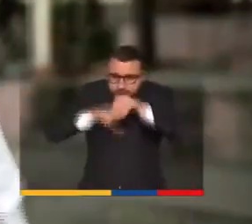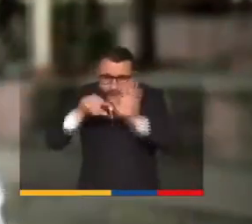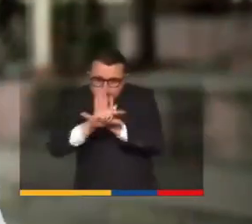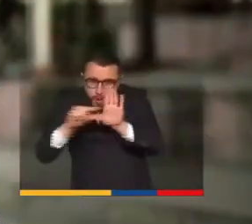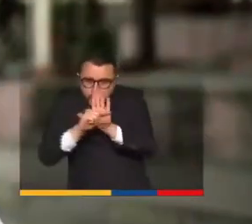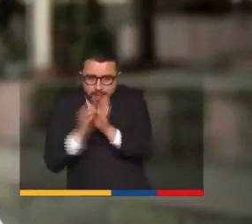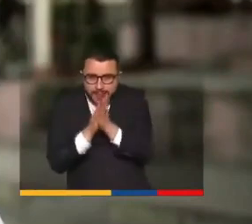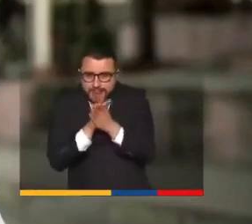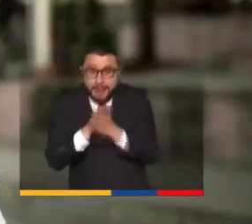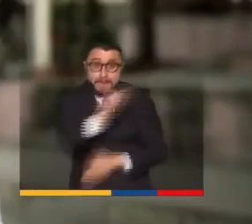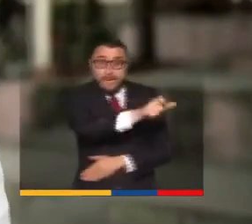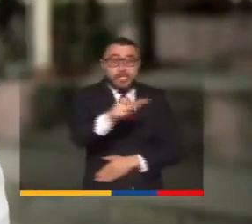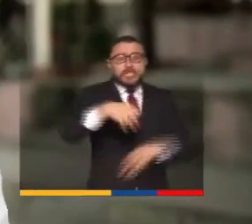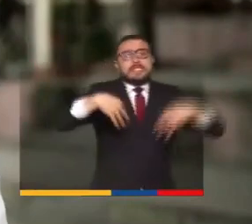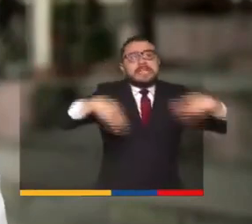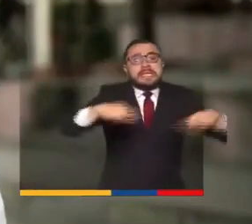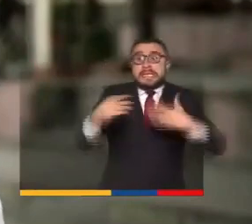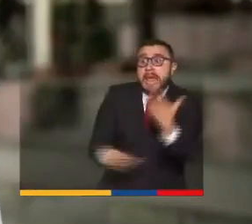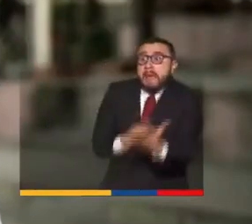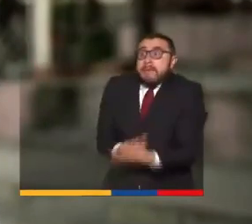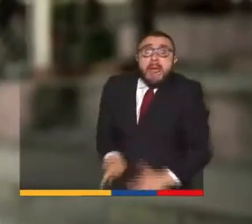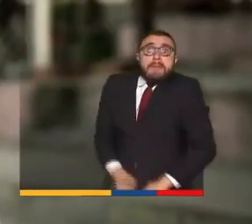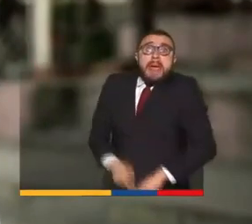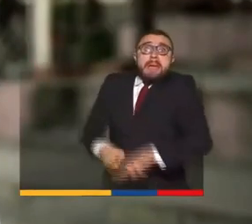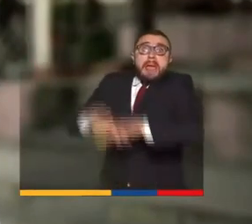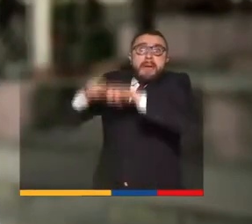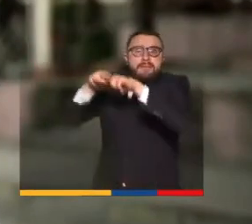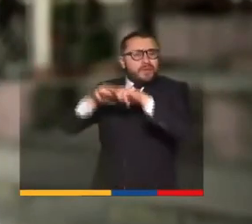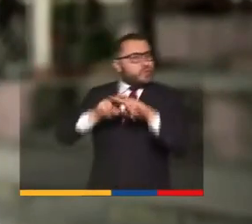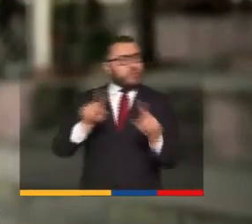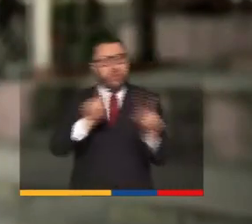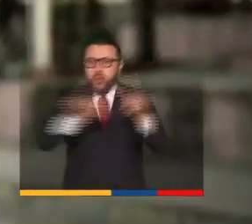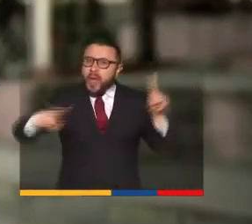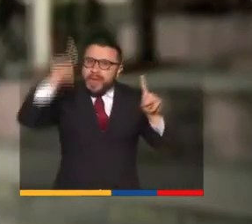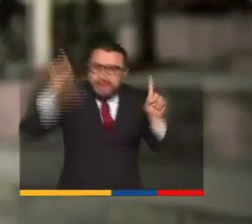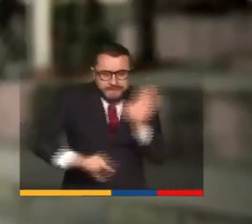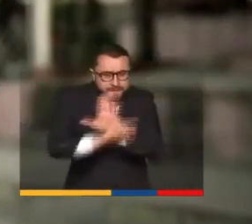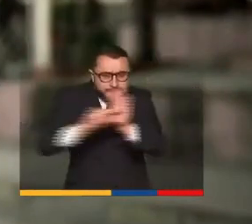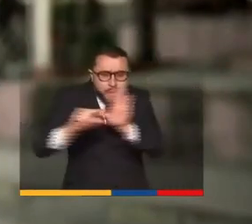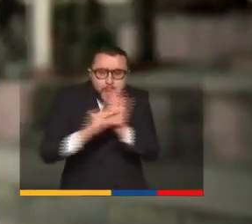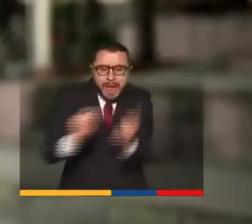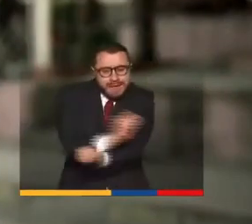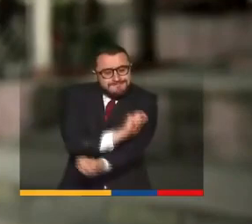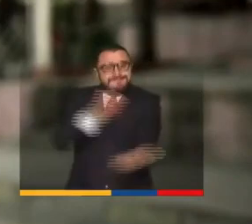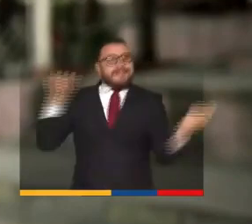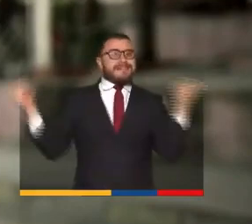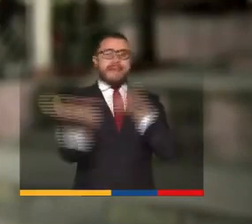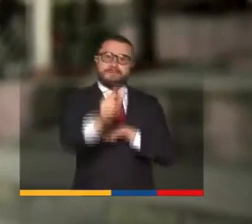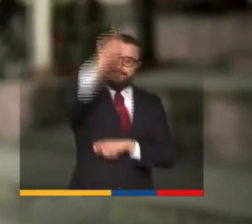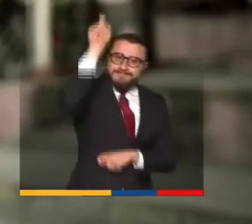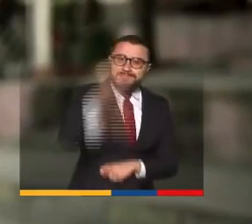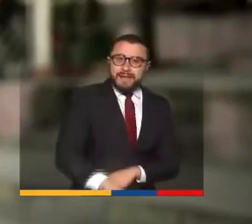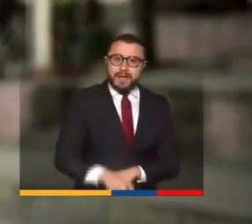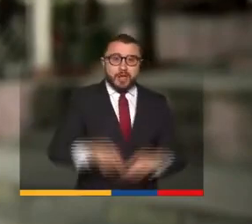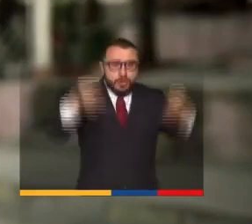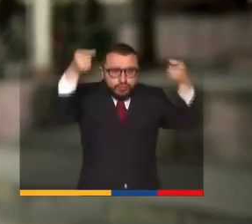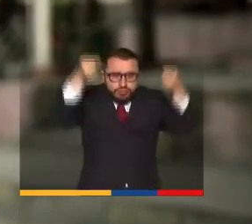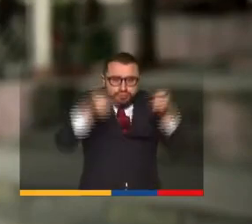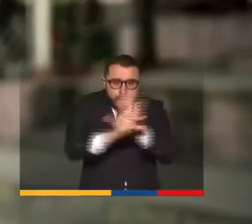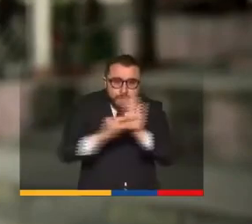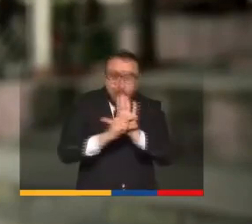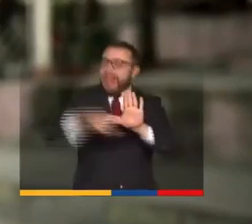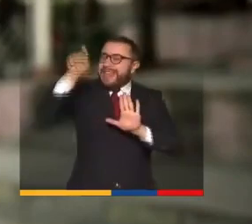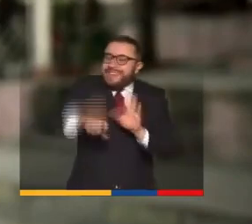más. Tenemos que replantear esta fórmula y la regulación vigente para evitar que